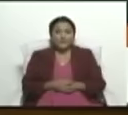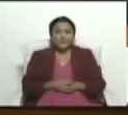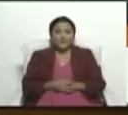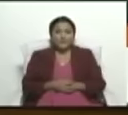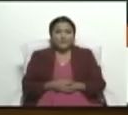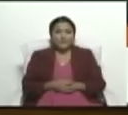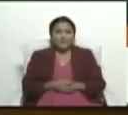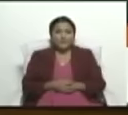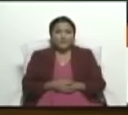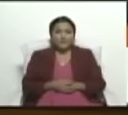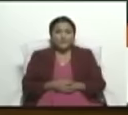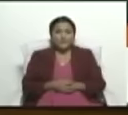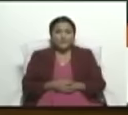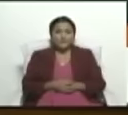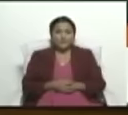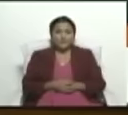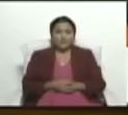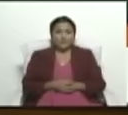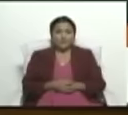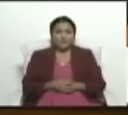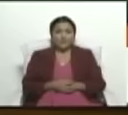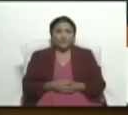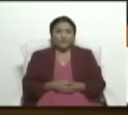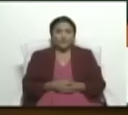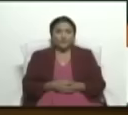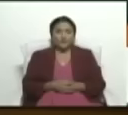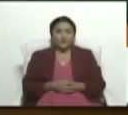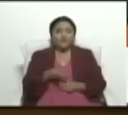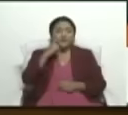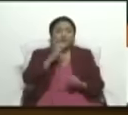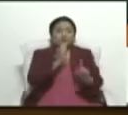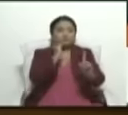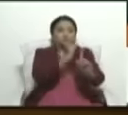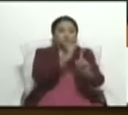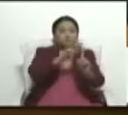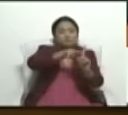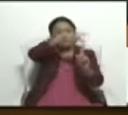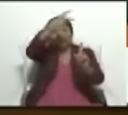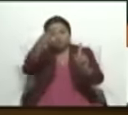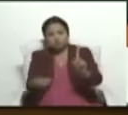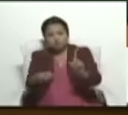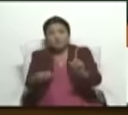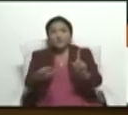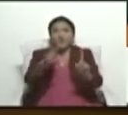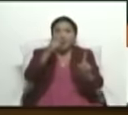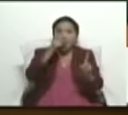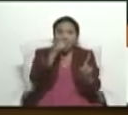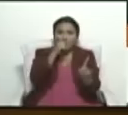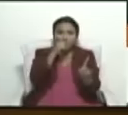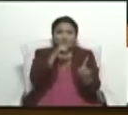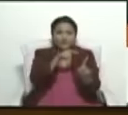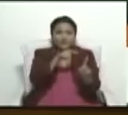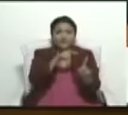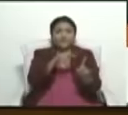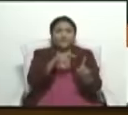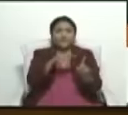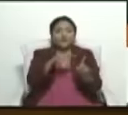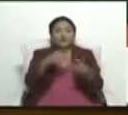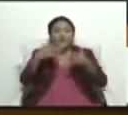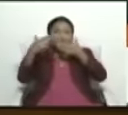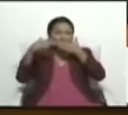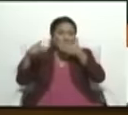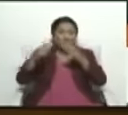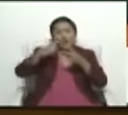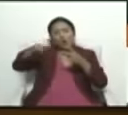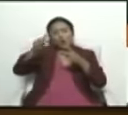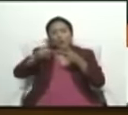e intelectuales del abominable doble asesinato de Tyron González y